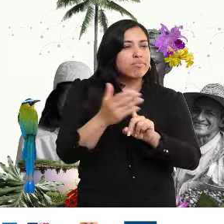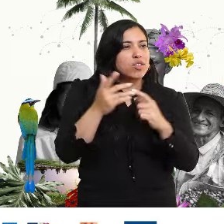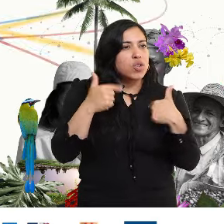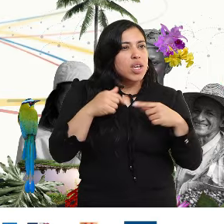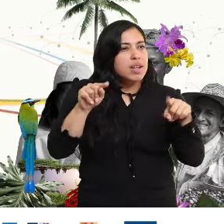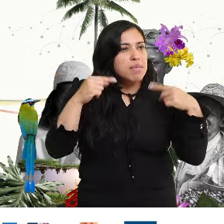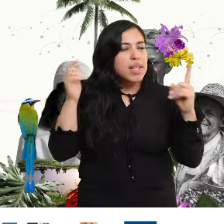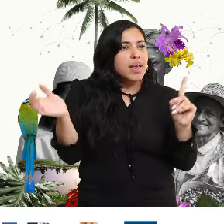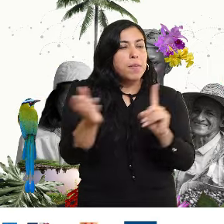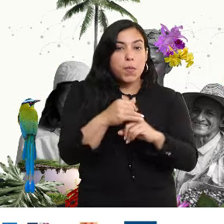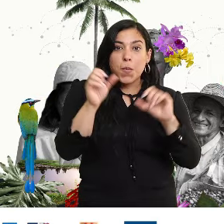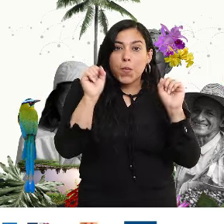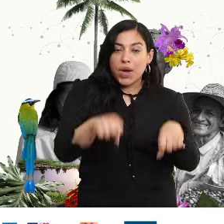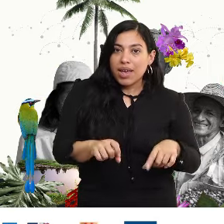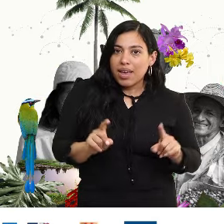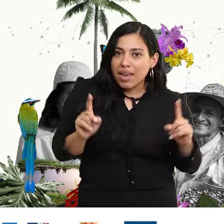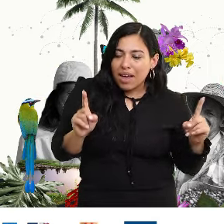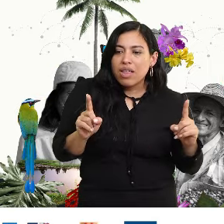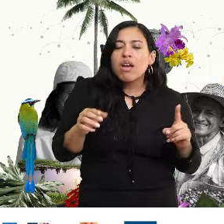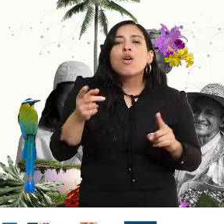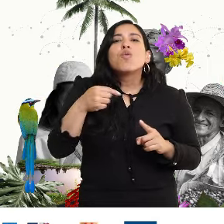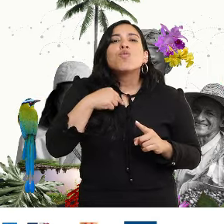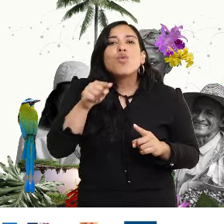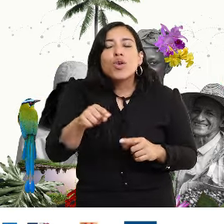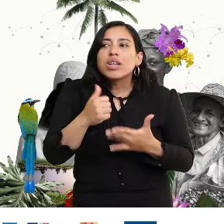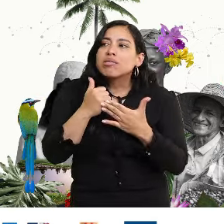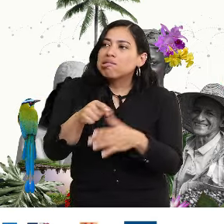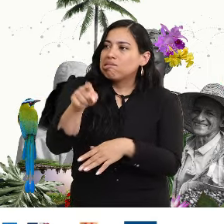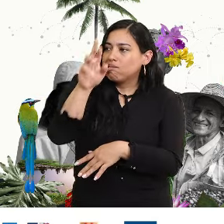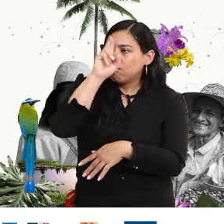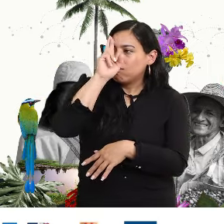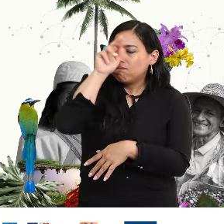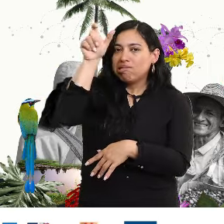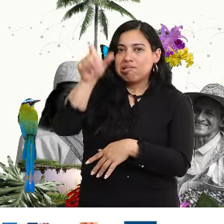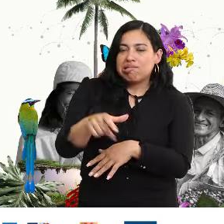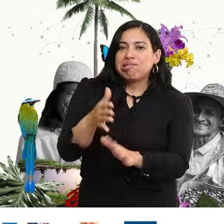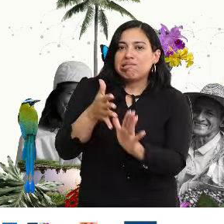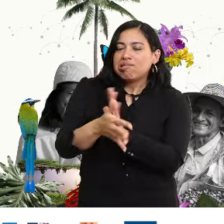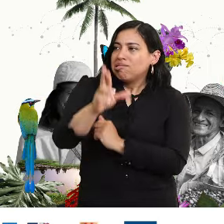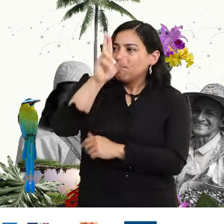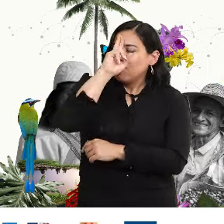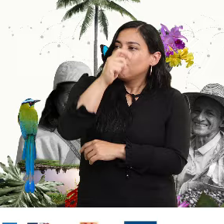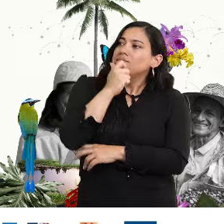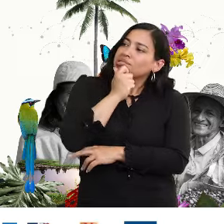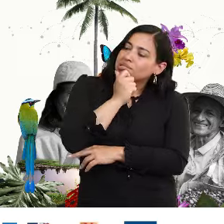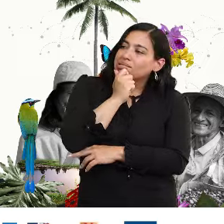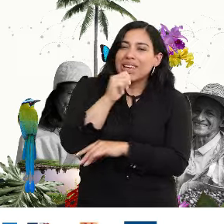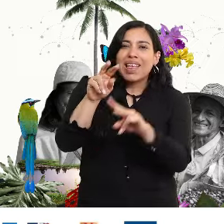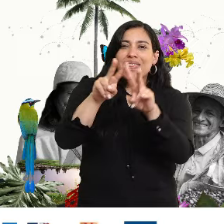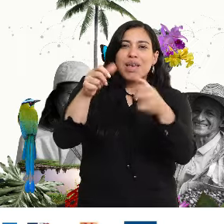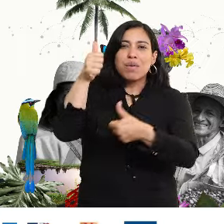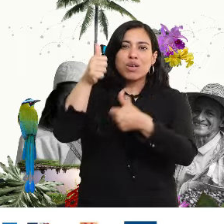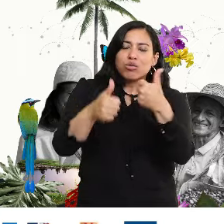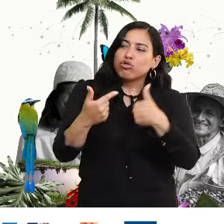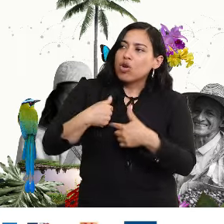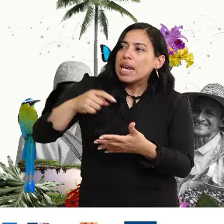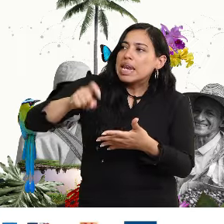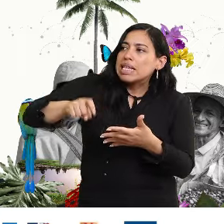metas. Por eso, coadyuvo completamente lo que decía Minas alrededor del tema de la